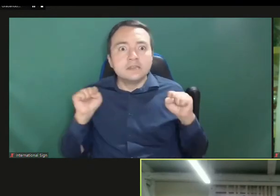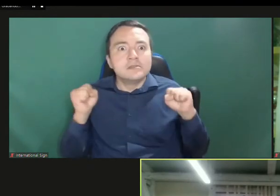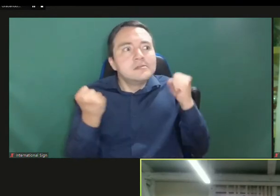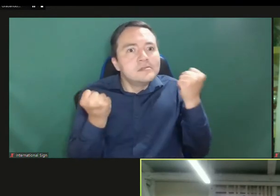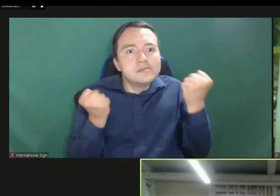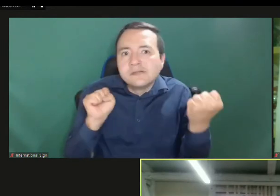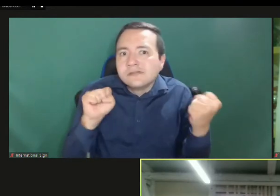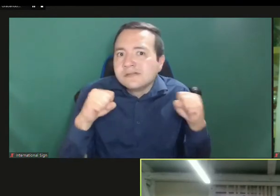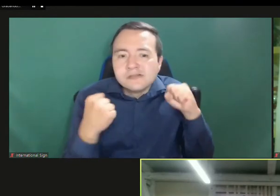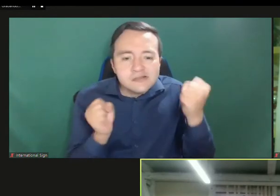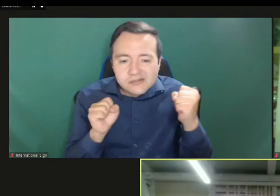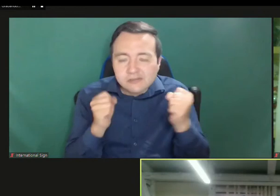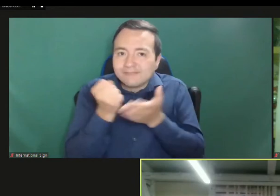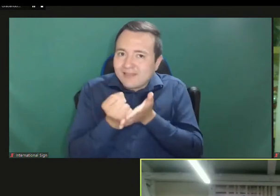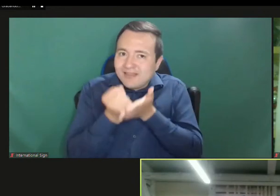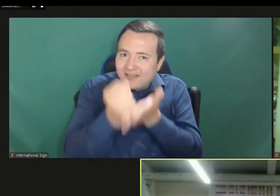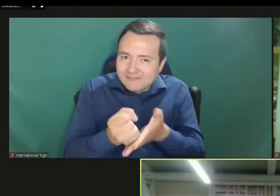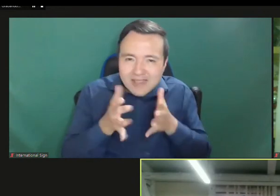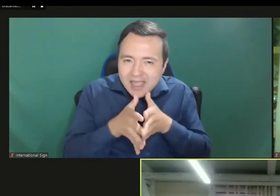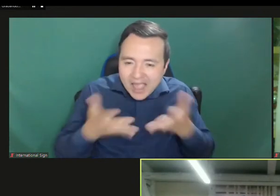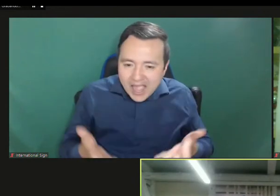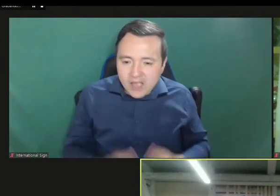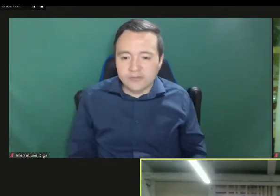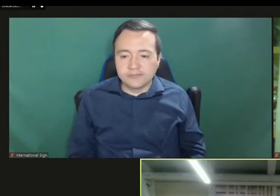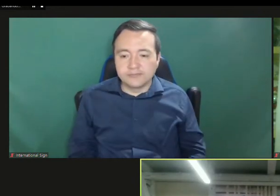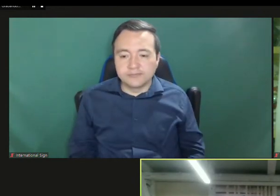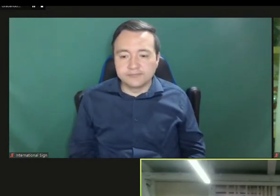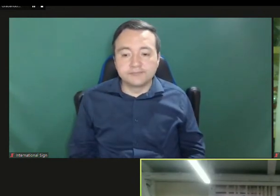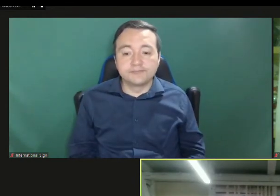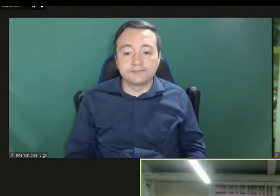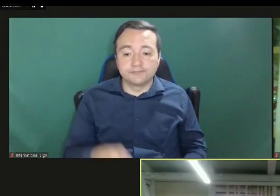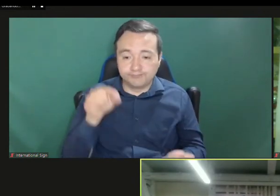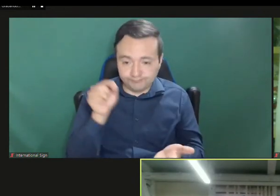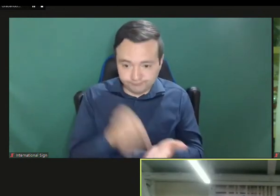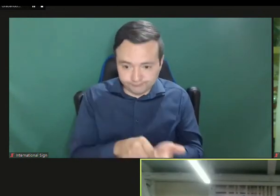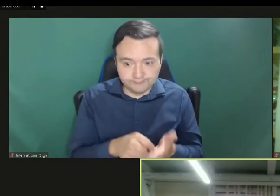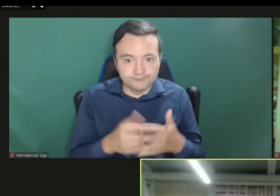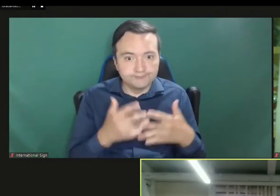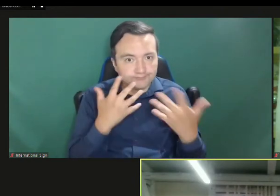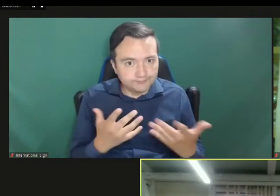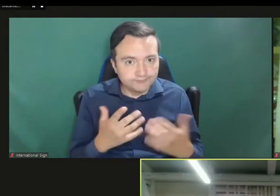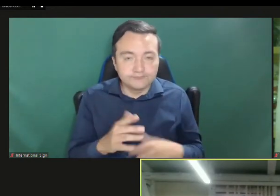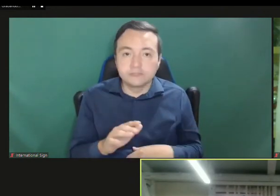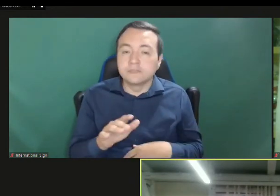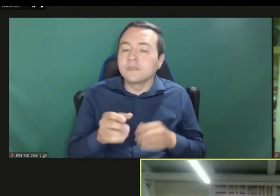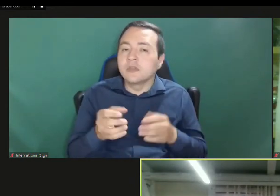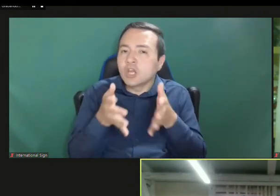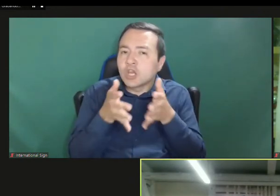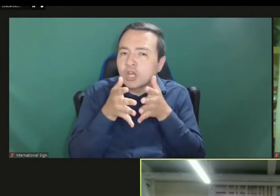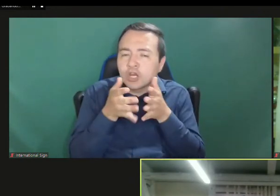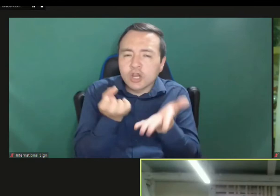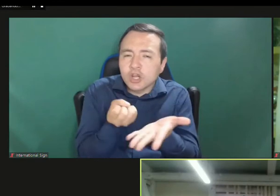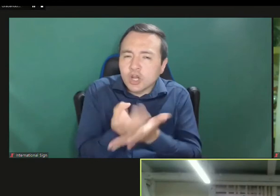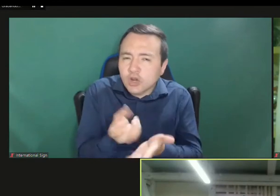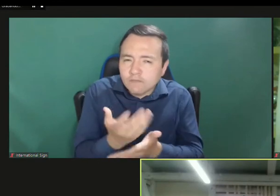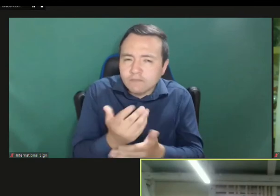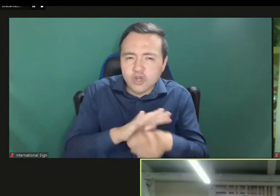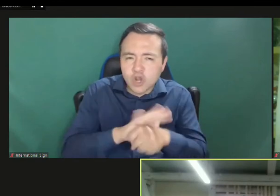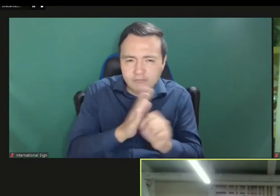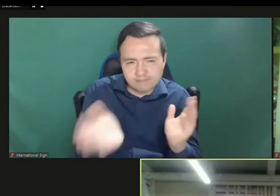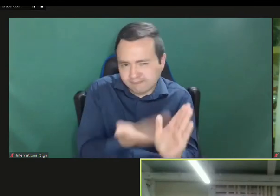el panfleto mi héroes usted información sobre el jove 19 y también